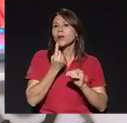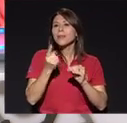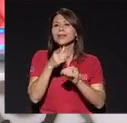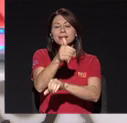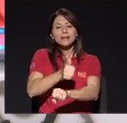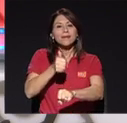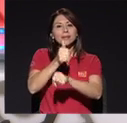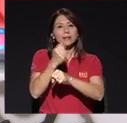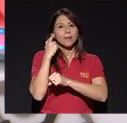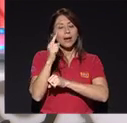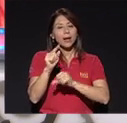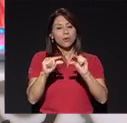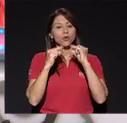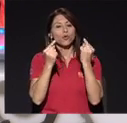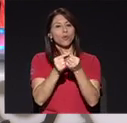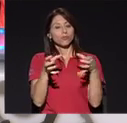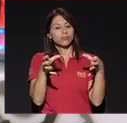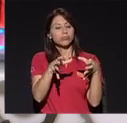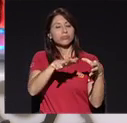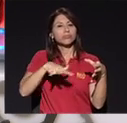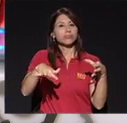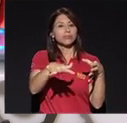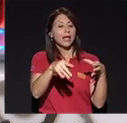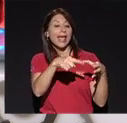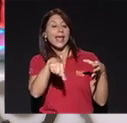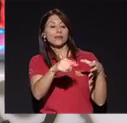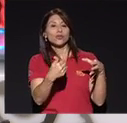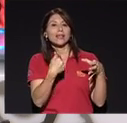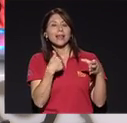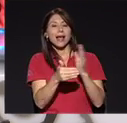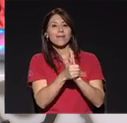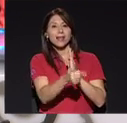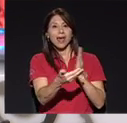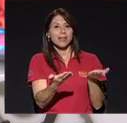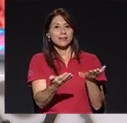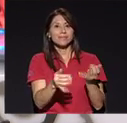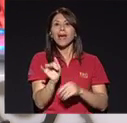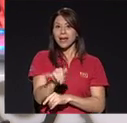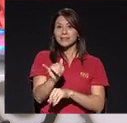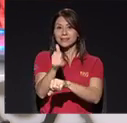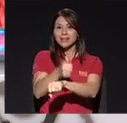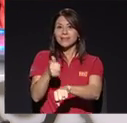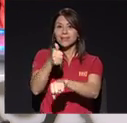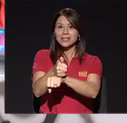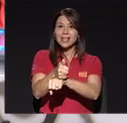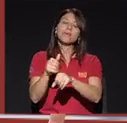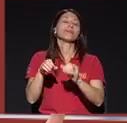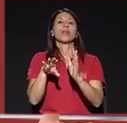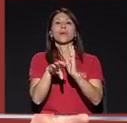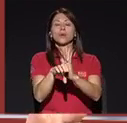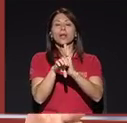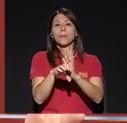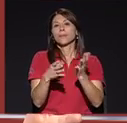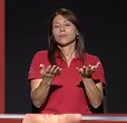definida y establecida para un grupo, para el que tiene tales habilidades. Incluso está establecida así, ¿verdad? Hay